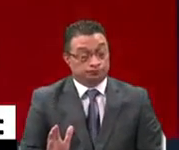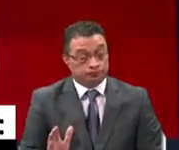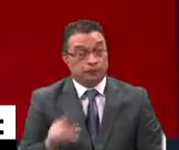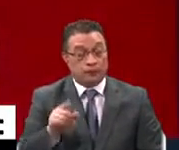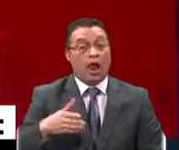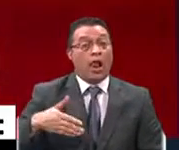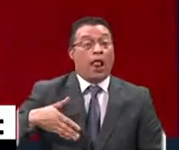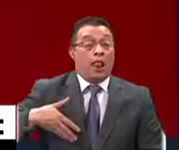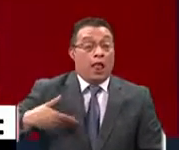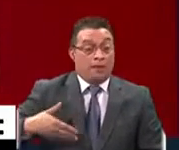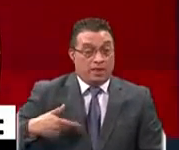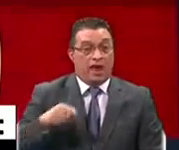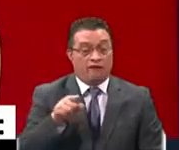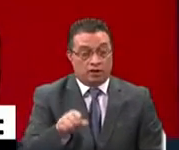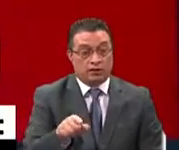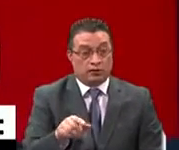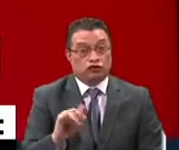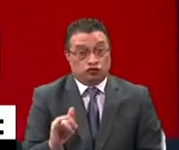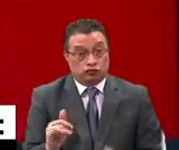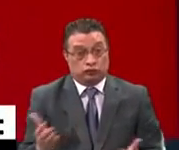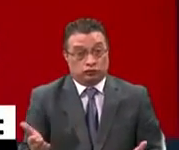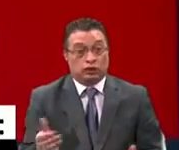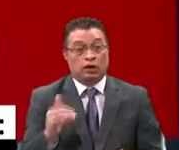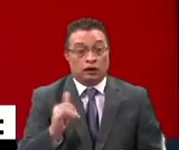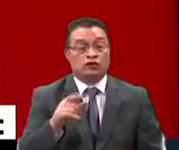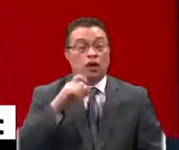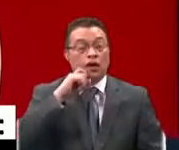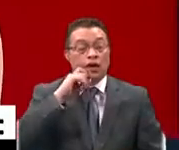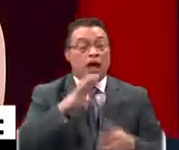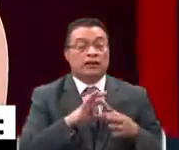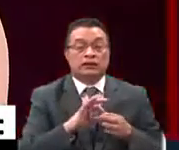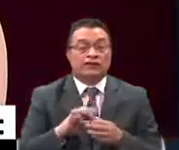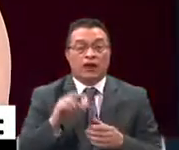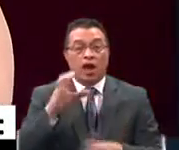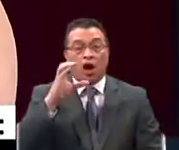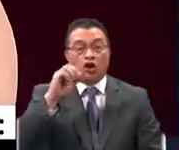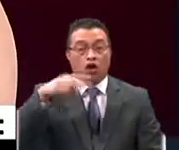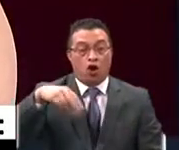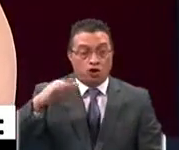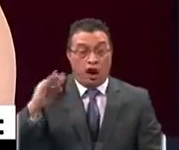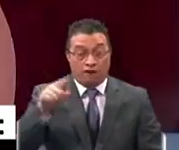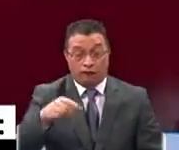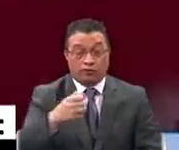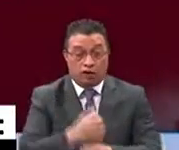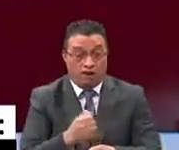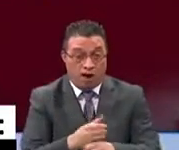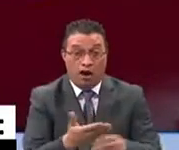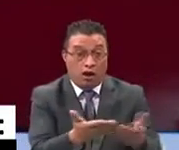es lamentable ese hecho, por cierto que lo es, pero eso significa que CONAF estaba actuando en el terreno.